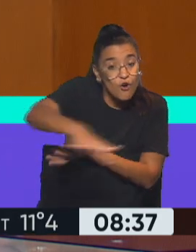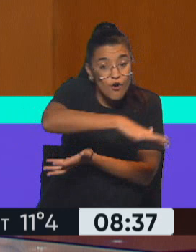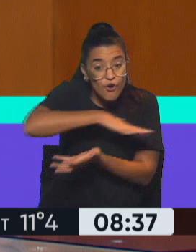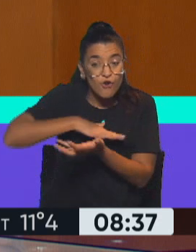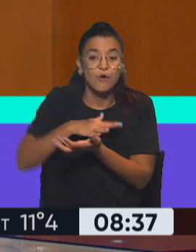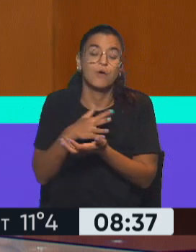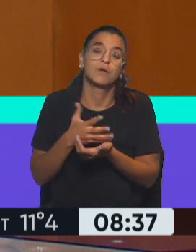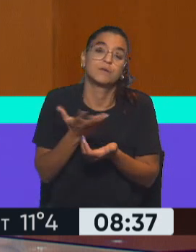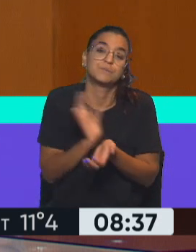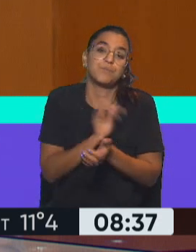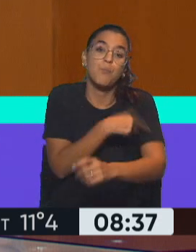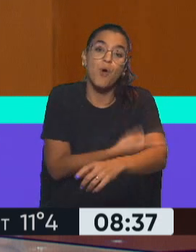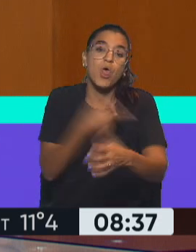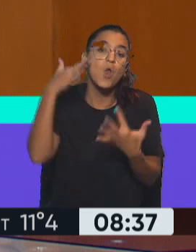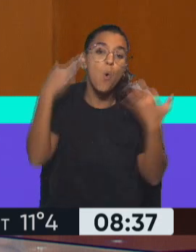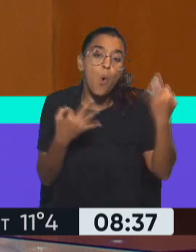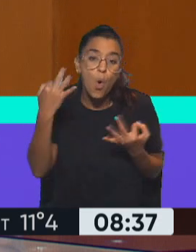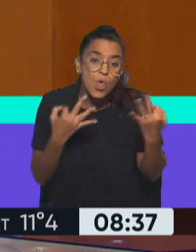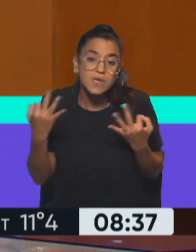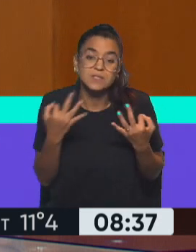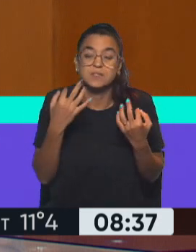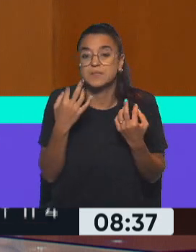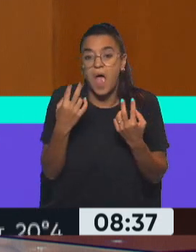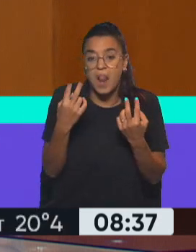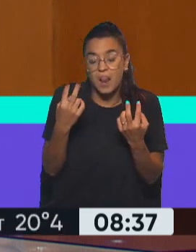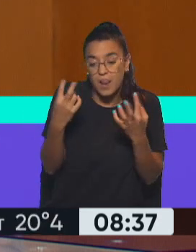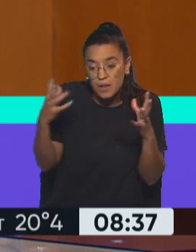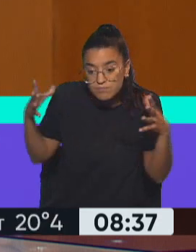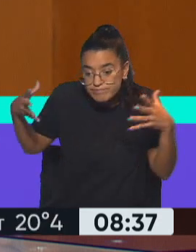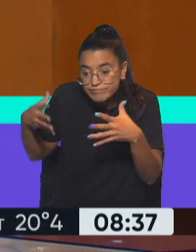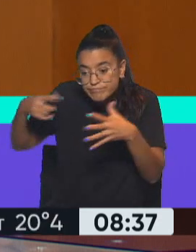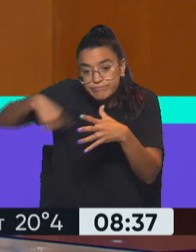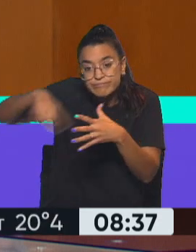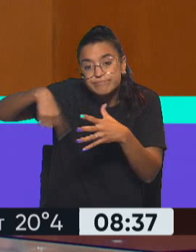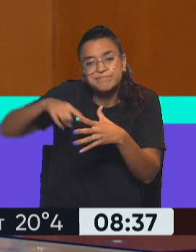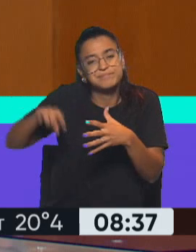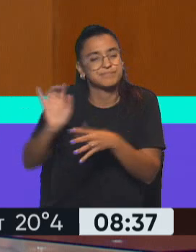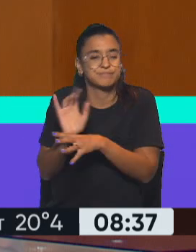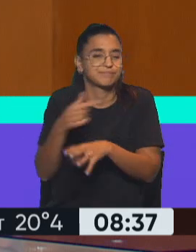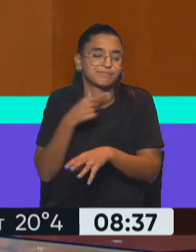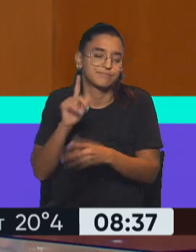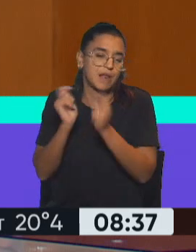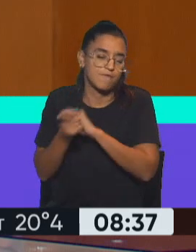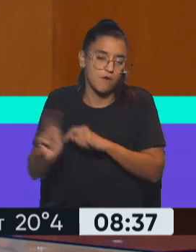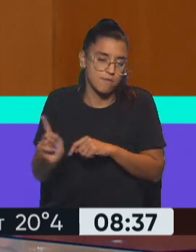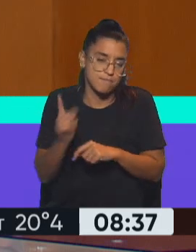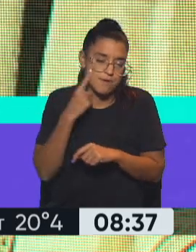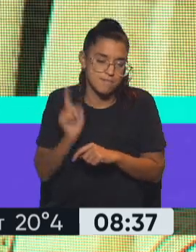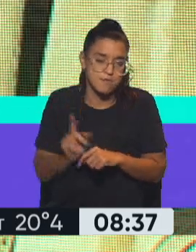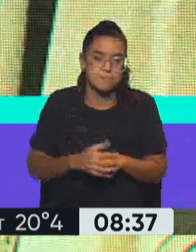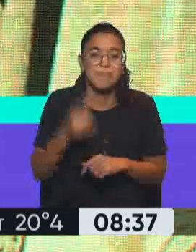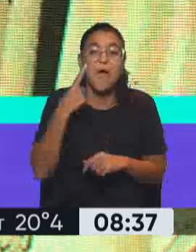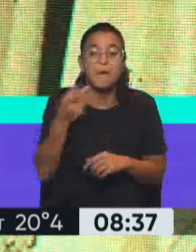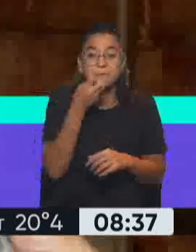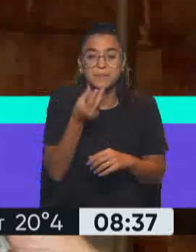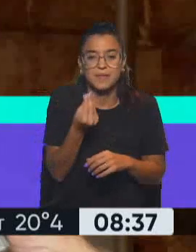endogámica del poder judicial que se mira el ombligo todo el tiempo está muy lejos de ser reformado bien ahora los testimonios